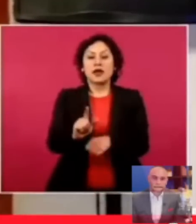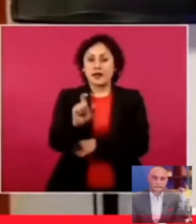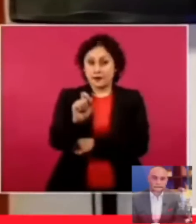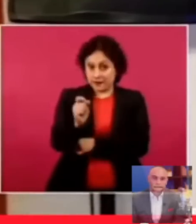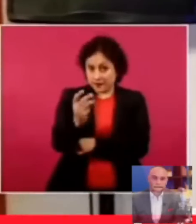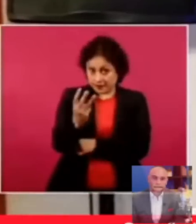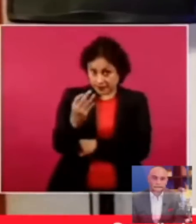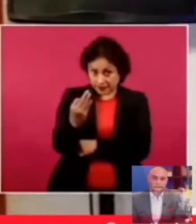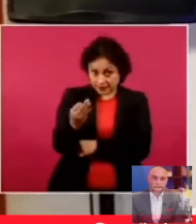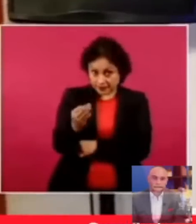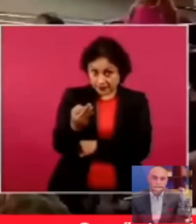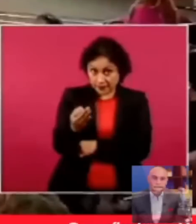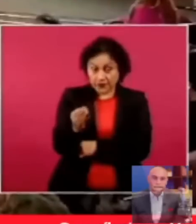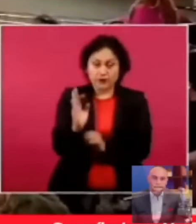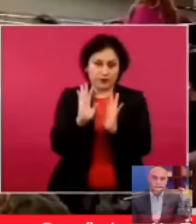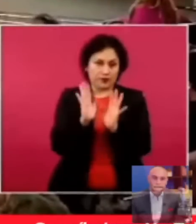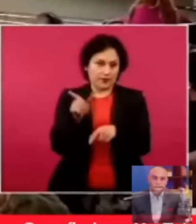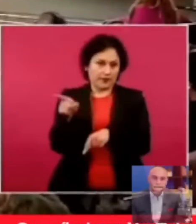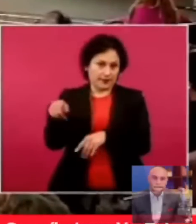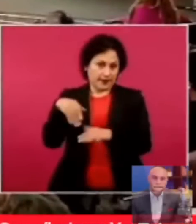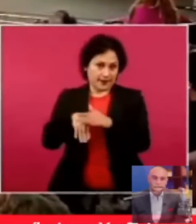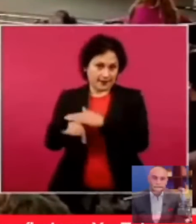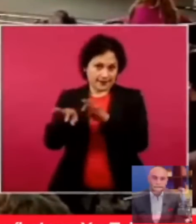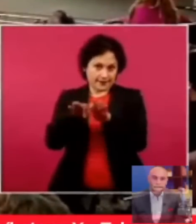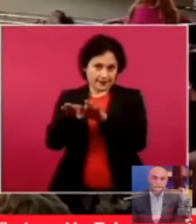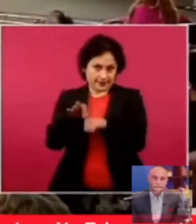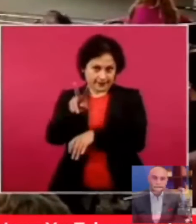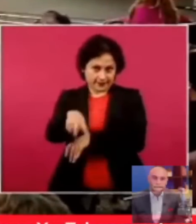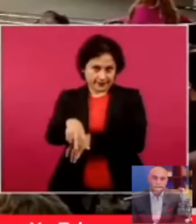año. 23 de febrero. Ya estaba ahí.